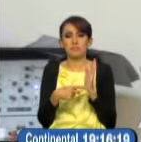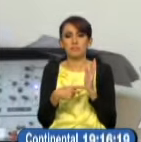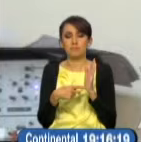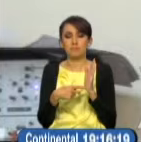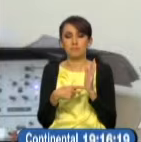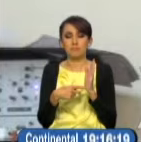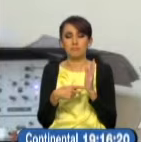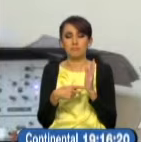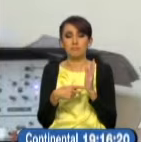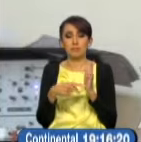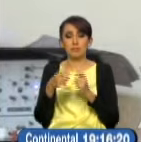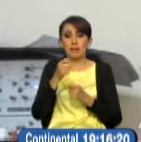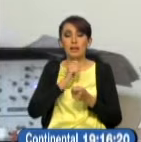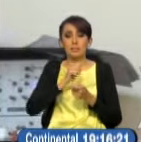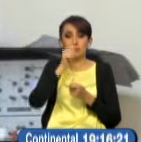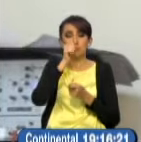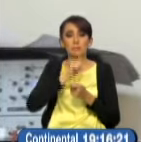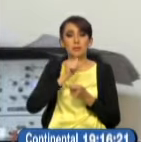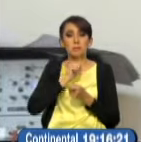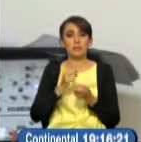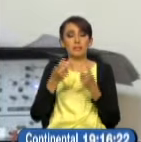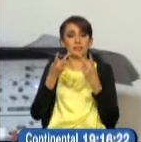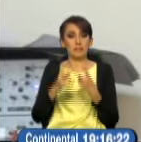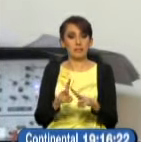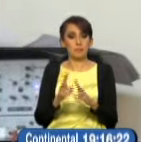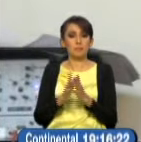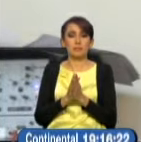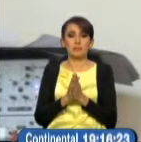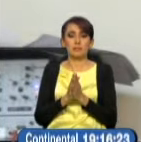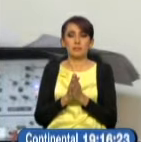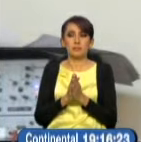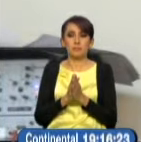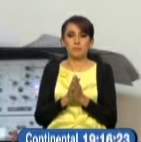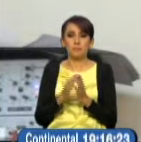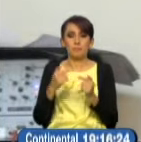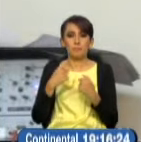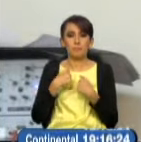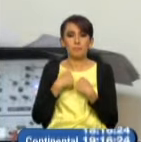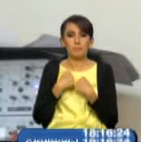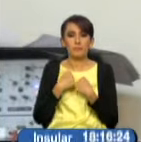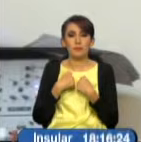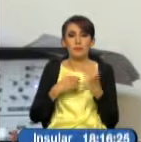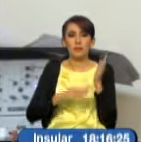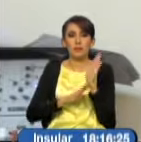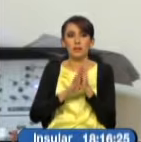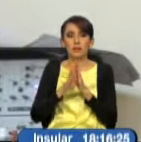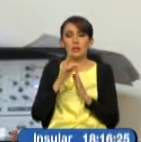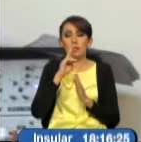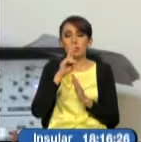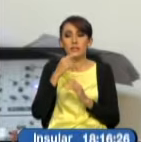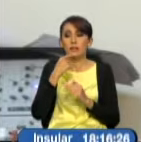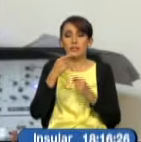Alguien de paquetas, ¿sí? Esto está escrito y eso hay que decirle a la gente, eso hay que decirle a la familia, eso hay que decirle a los vecinos, a los amigos,